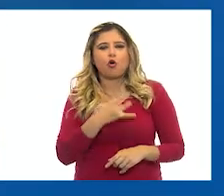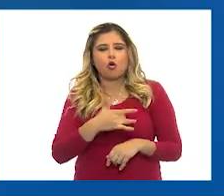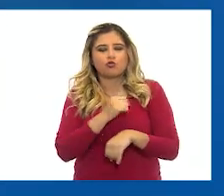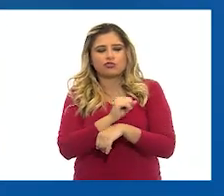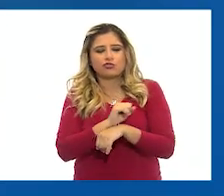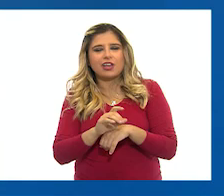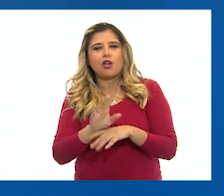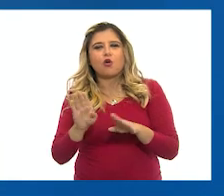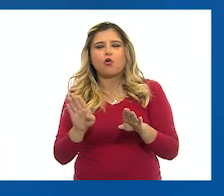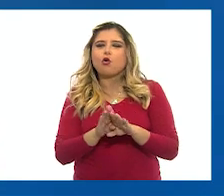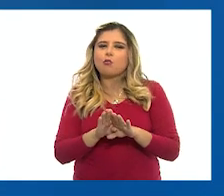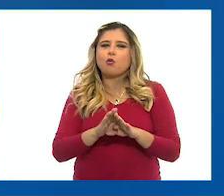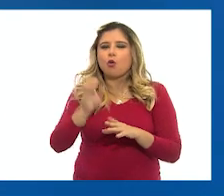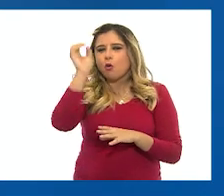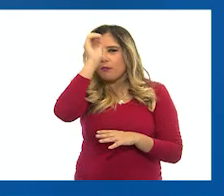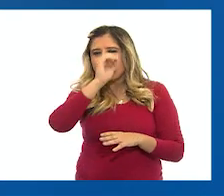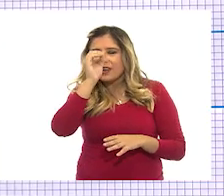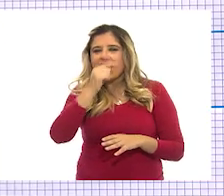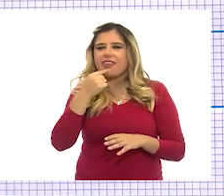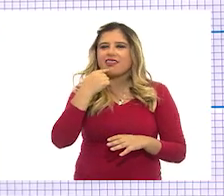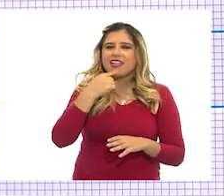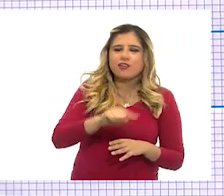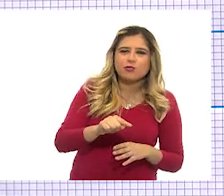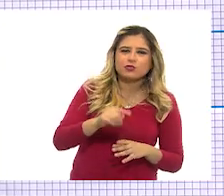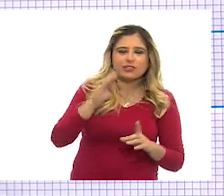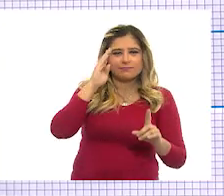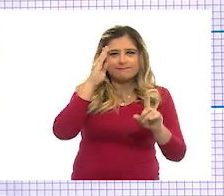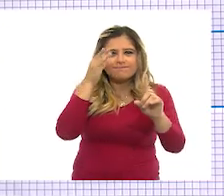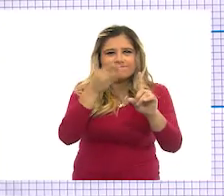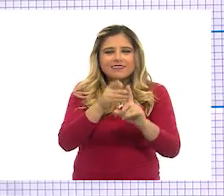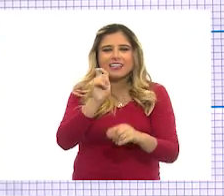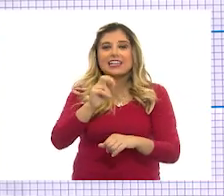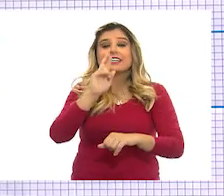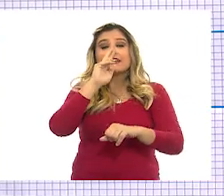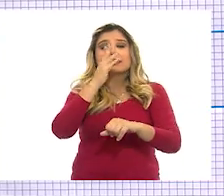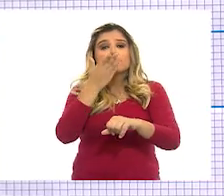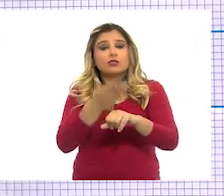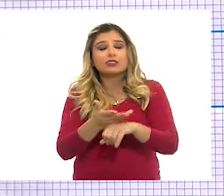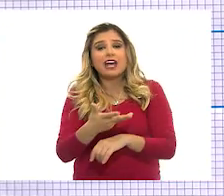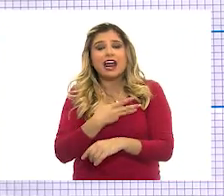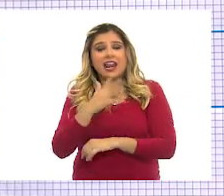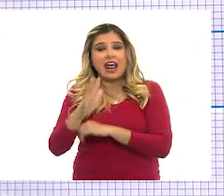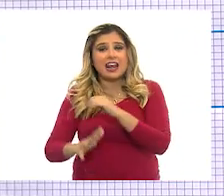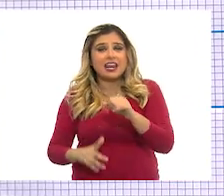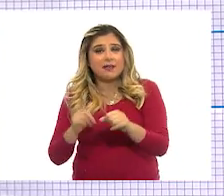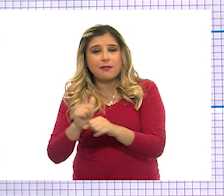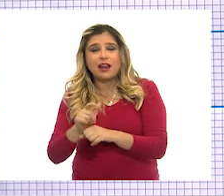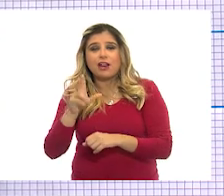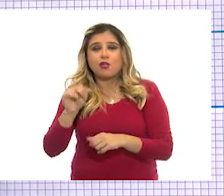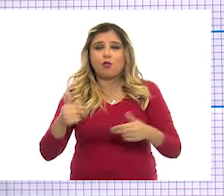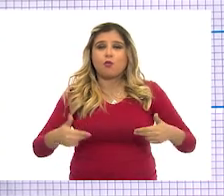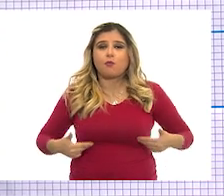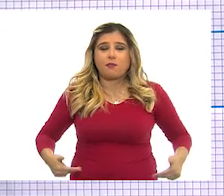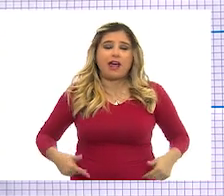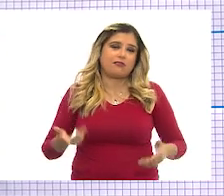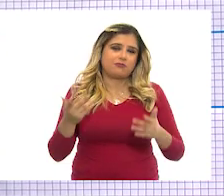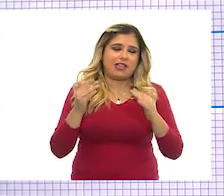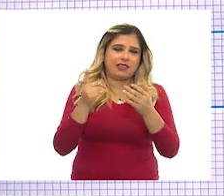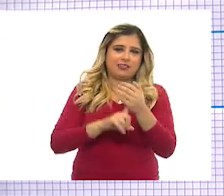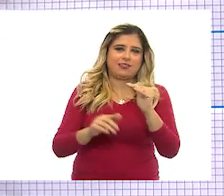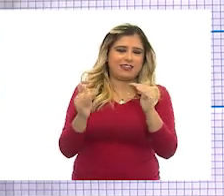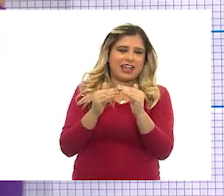denunciar y opinar sobre temas específicos como la responsabilidad de tener animales no humanos en casa, por